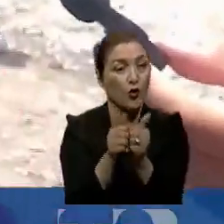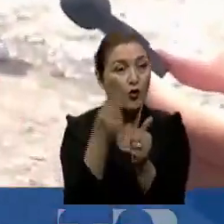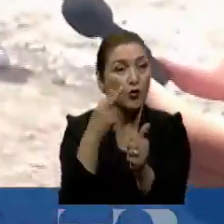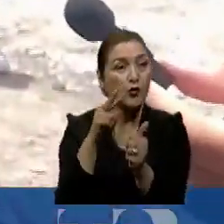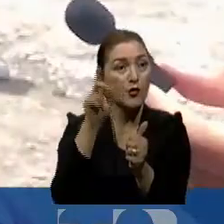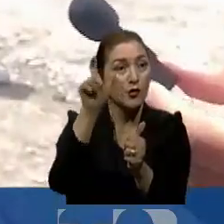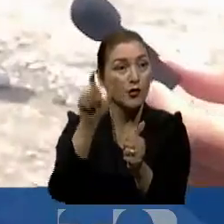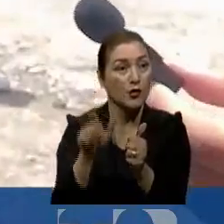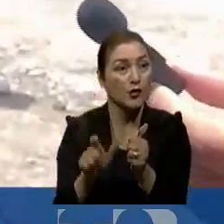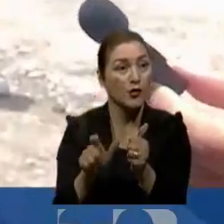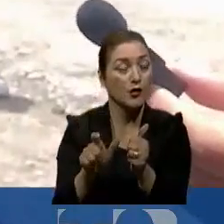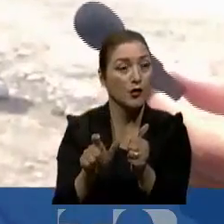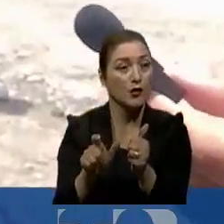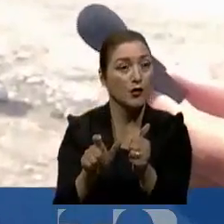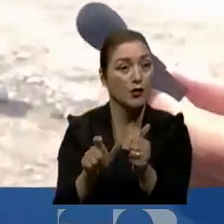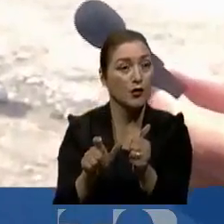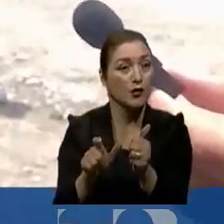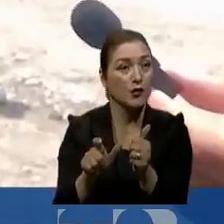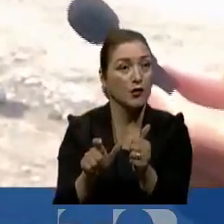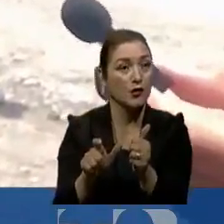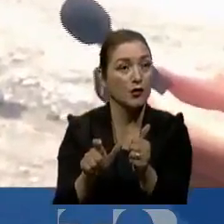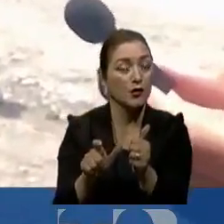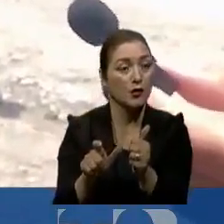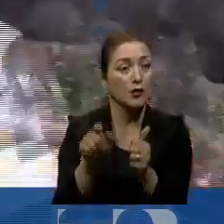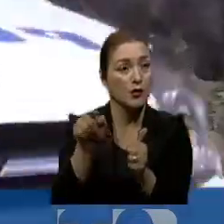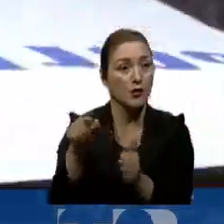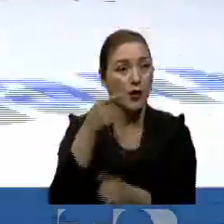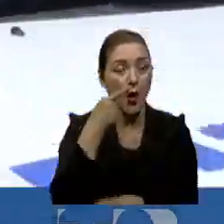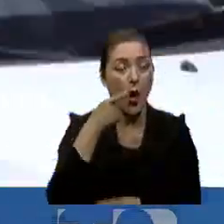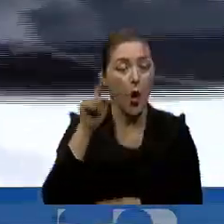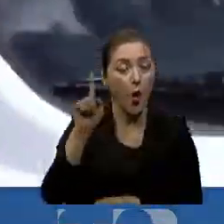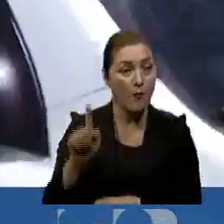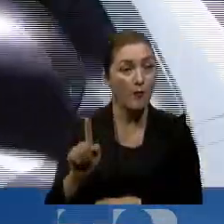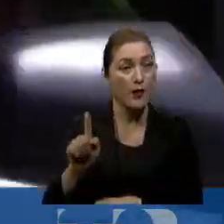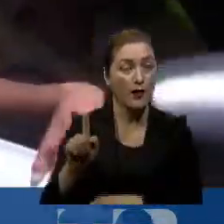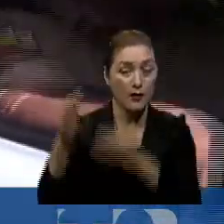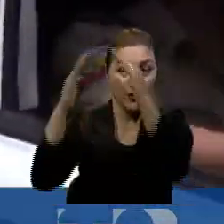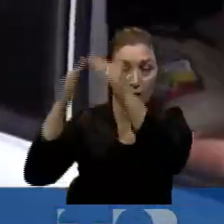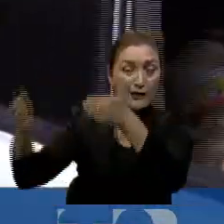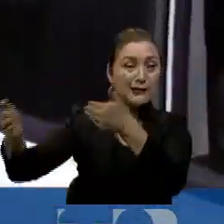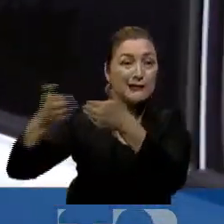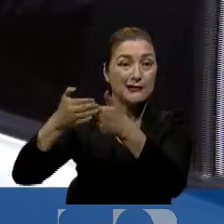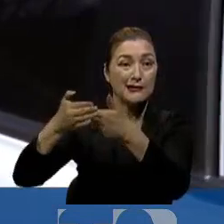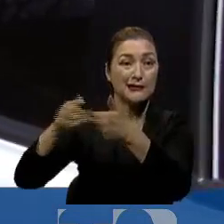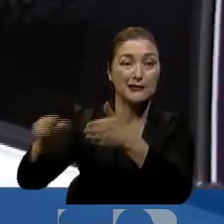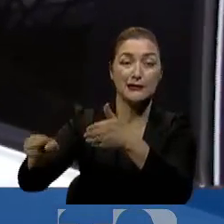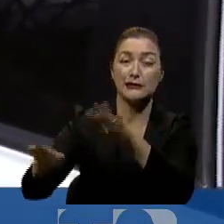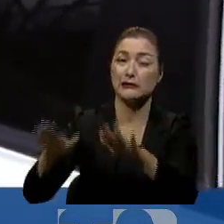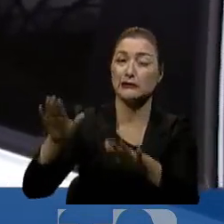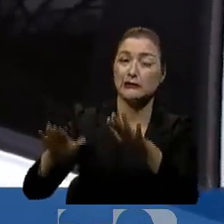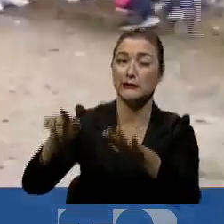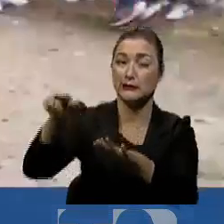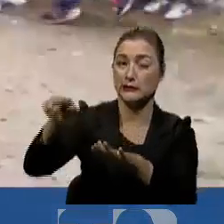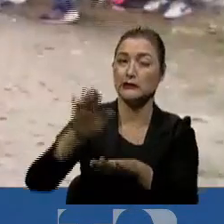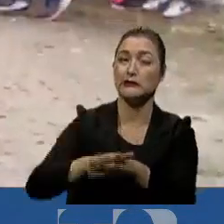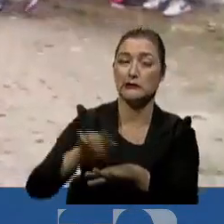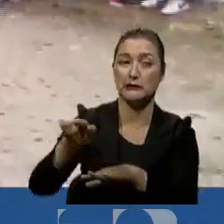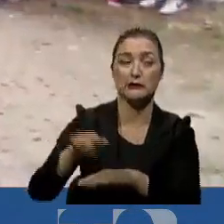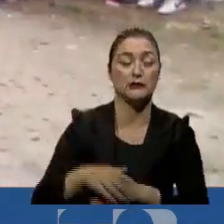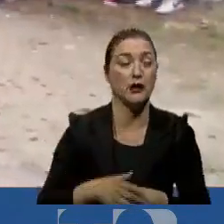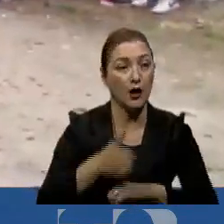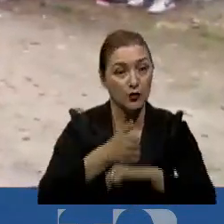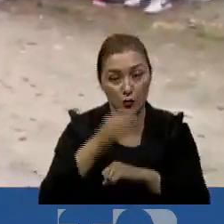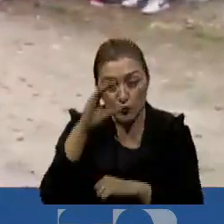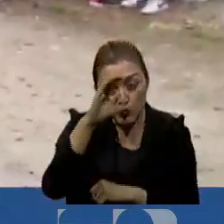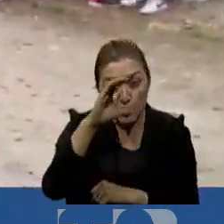vida... Somos lógicos, es él. Un vecino del sector figura como el principal sospechoso. Ahora las autoridades